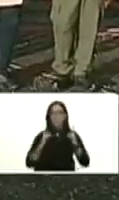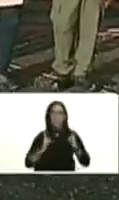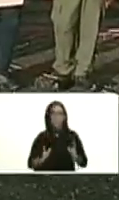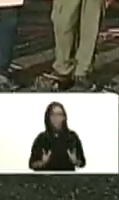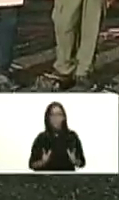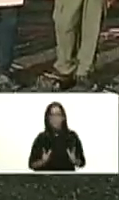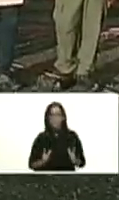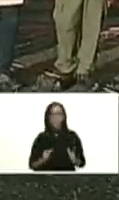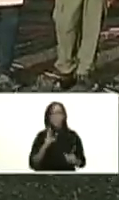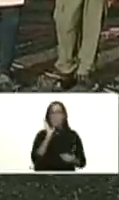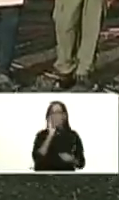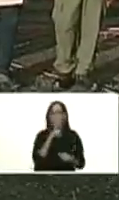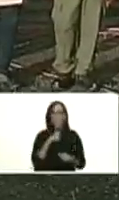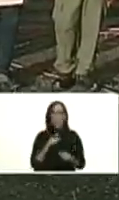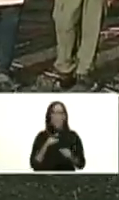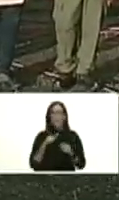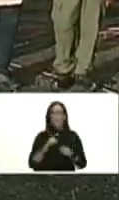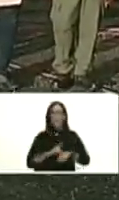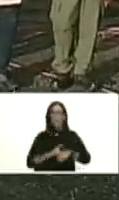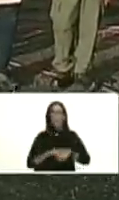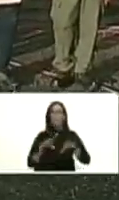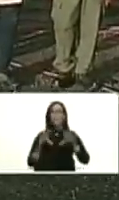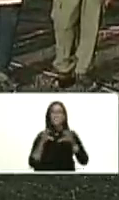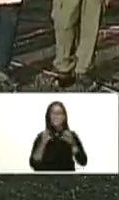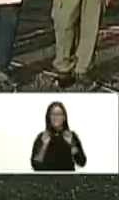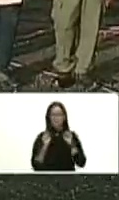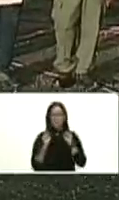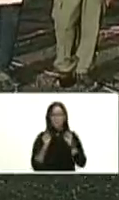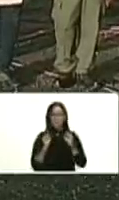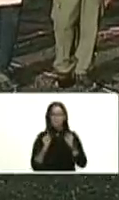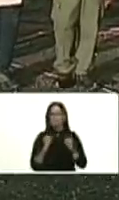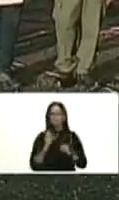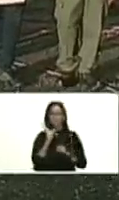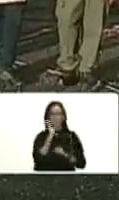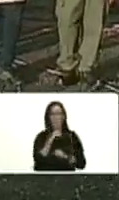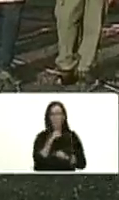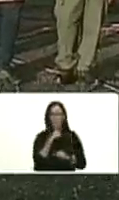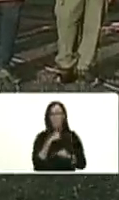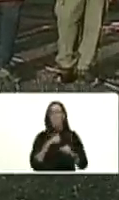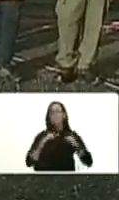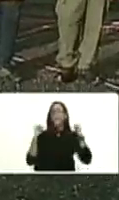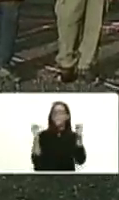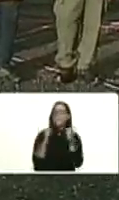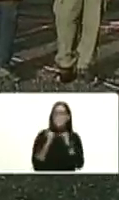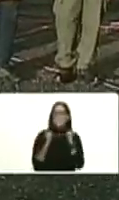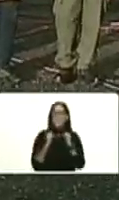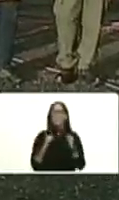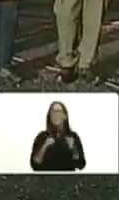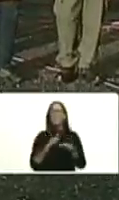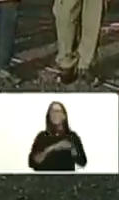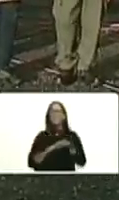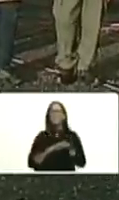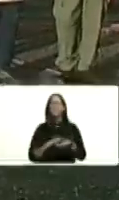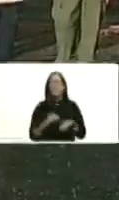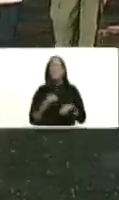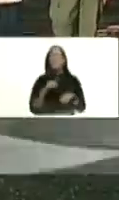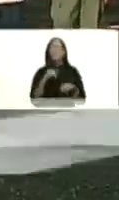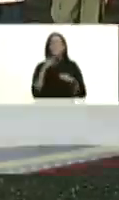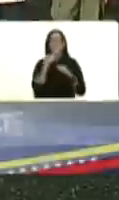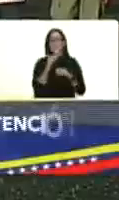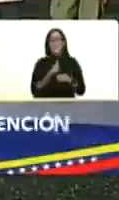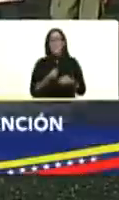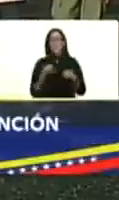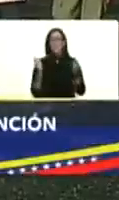periodo seco tuvimos un periodo entre diciembre y marzo más o menos pero realmente las lluvias fueron